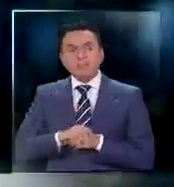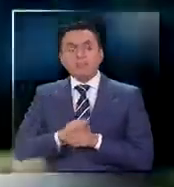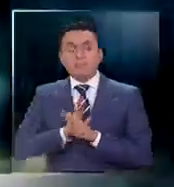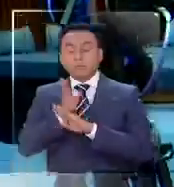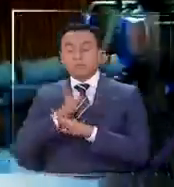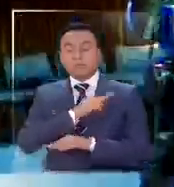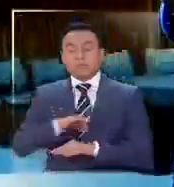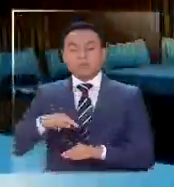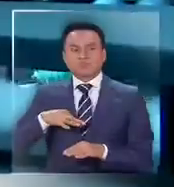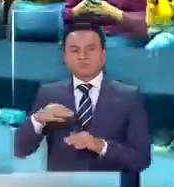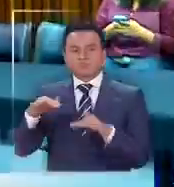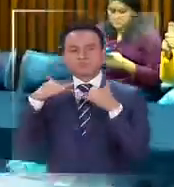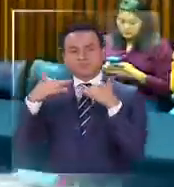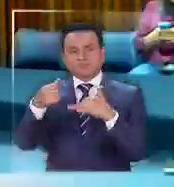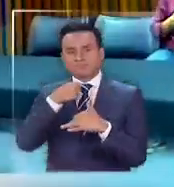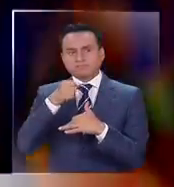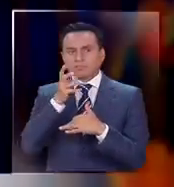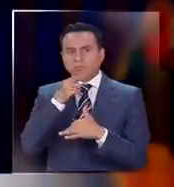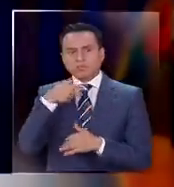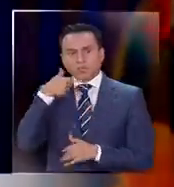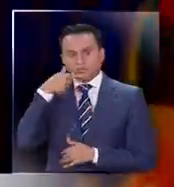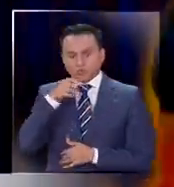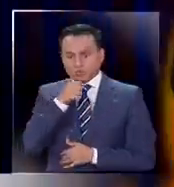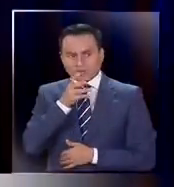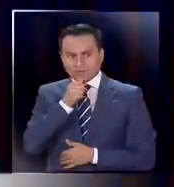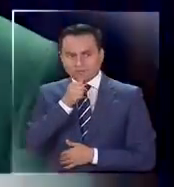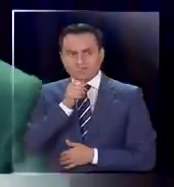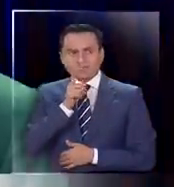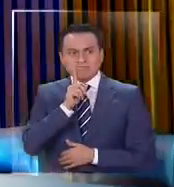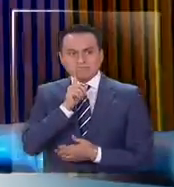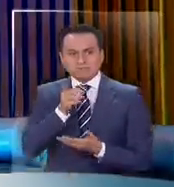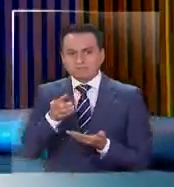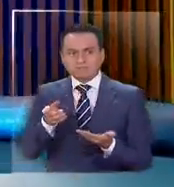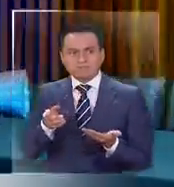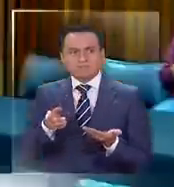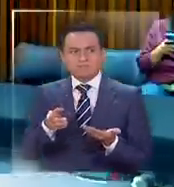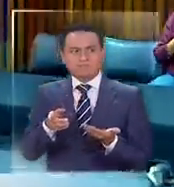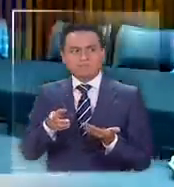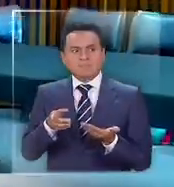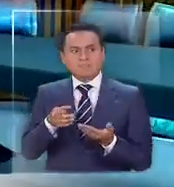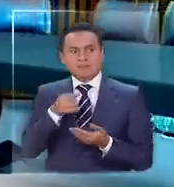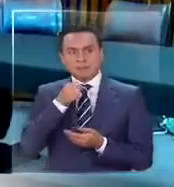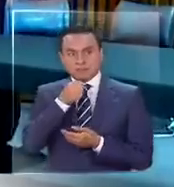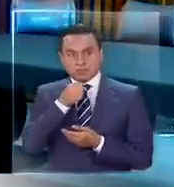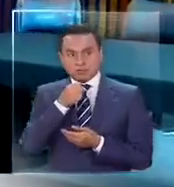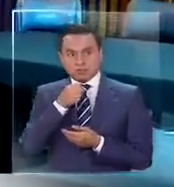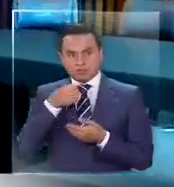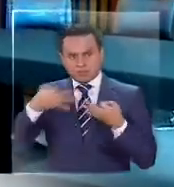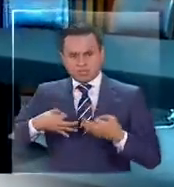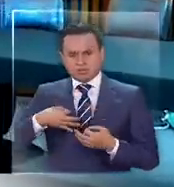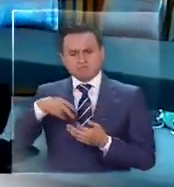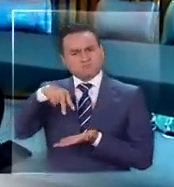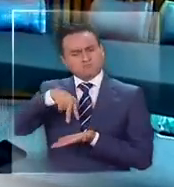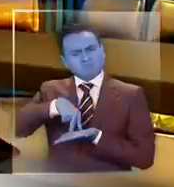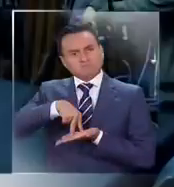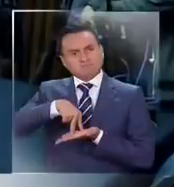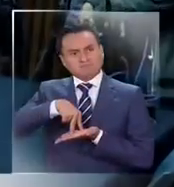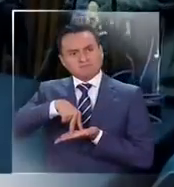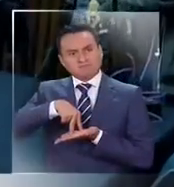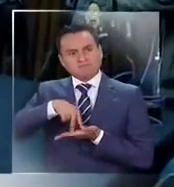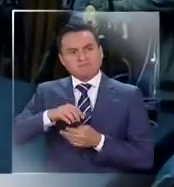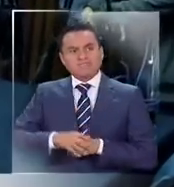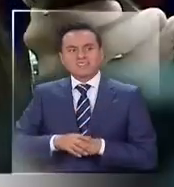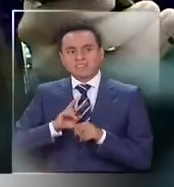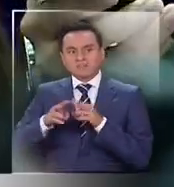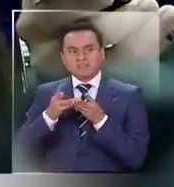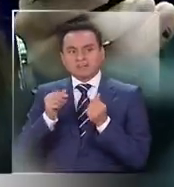ministerio, recibe a la prensa, no hay micrófono. ¿Quién tiene el...? ¿Lo va a hacer con micrófono, ministro, como de pie?